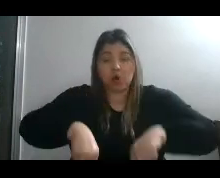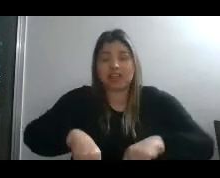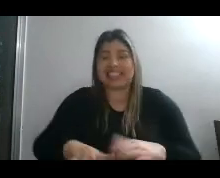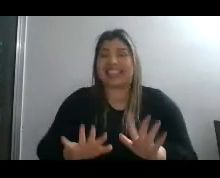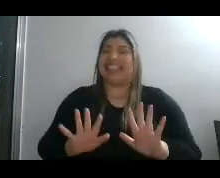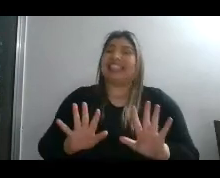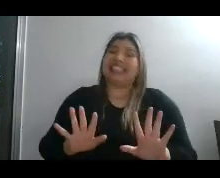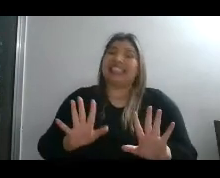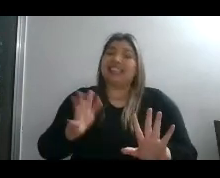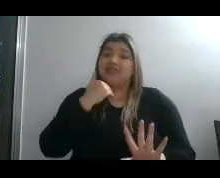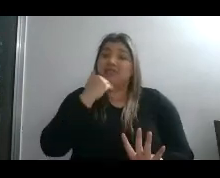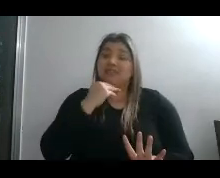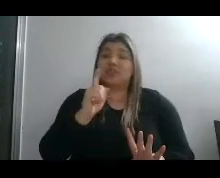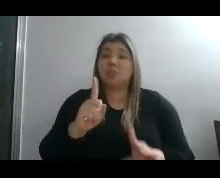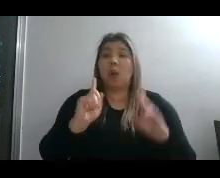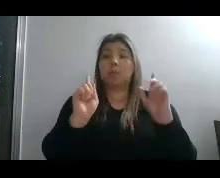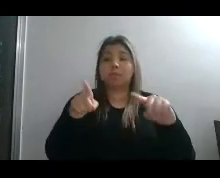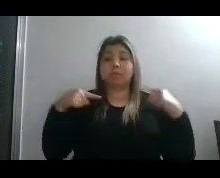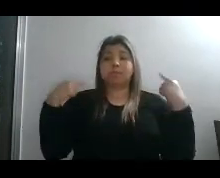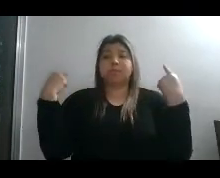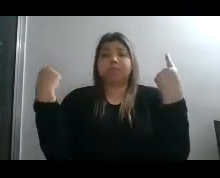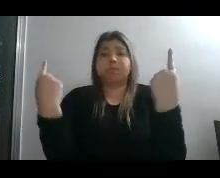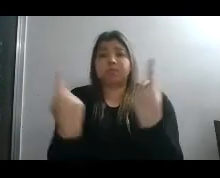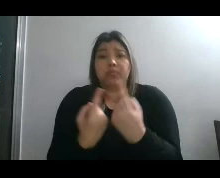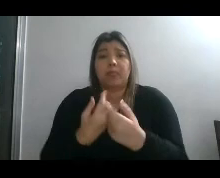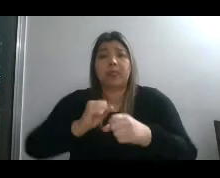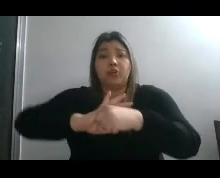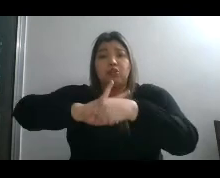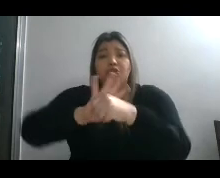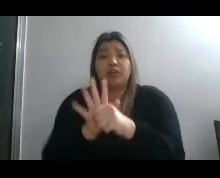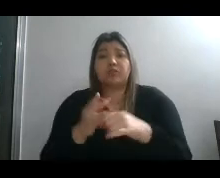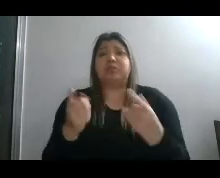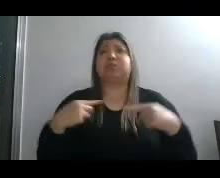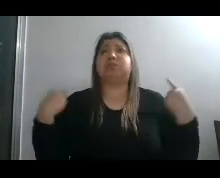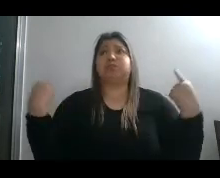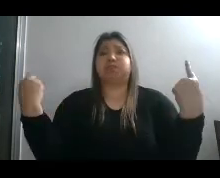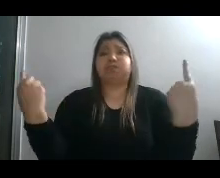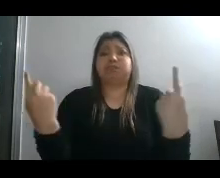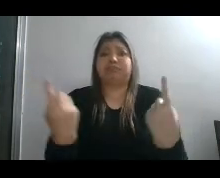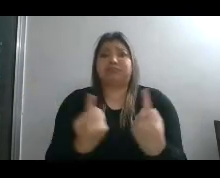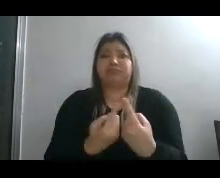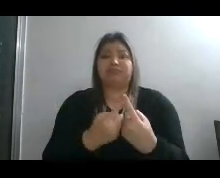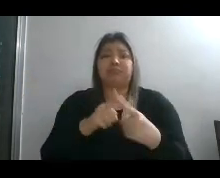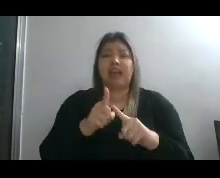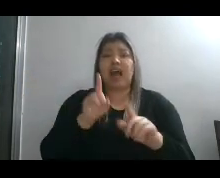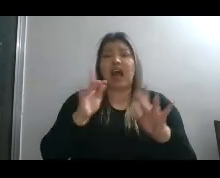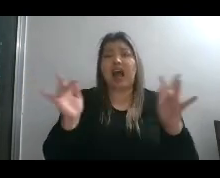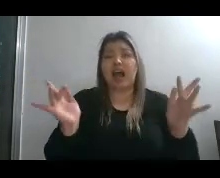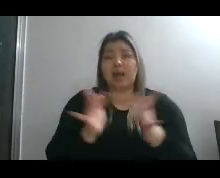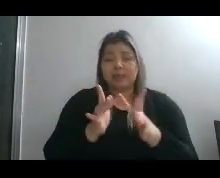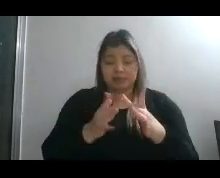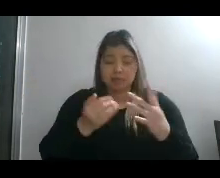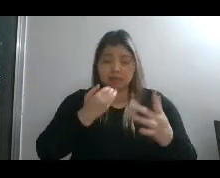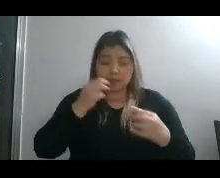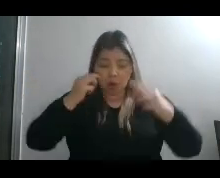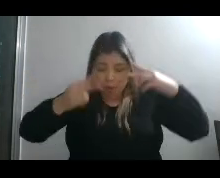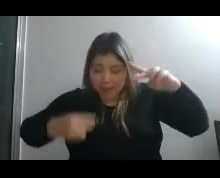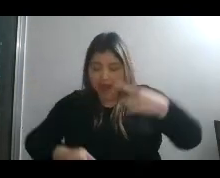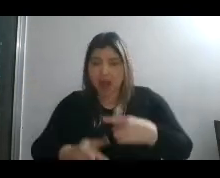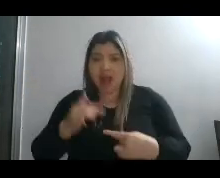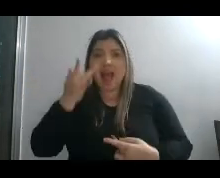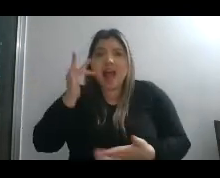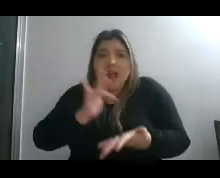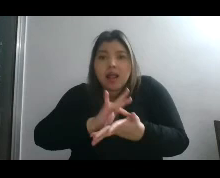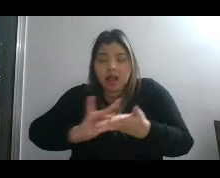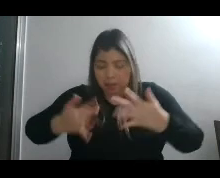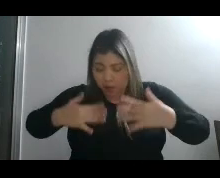virus. Si van a utilizar las batas, si van a reutilizar las batas desechables, tener en cuenta que no esté sucia, que no esté contaminada, que no